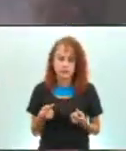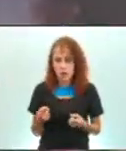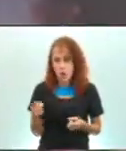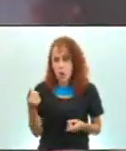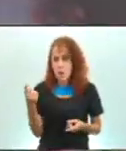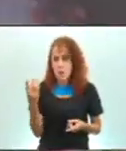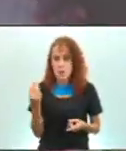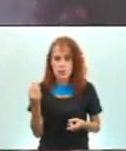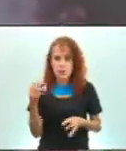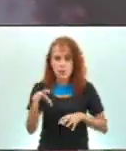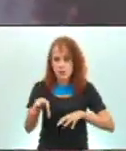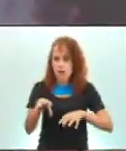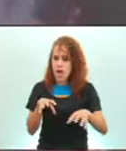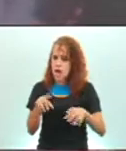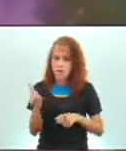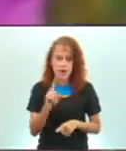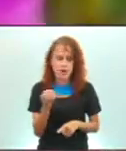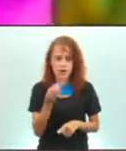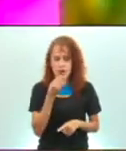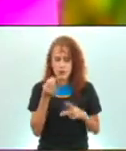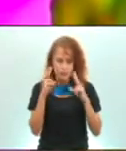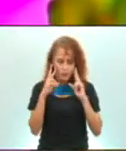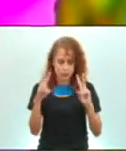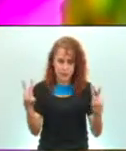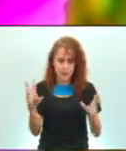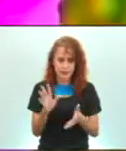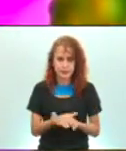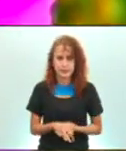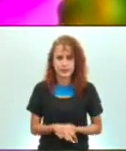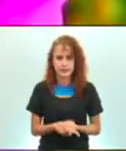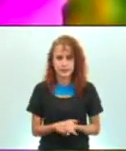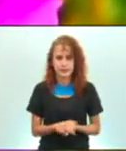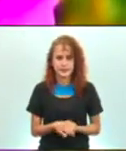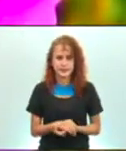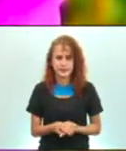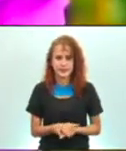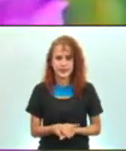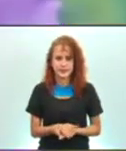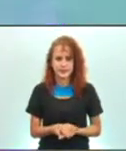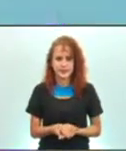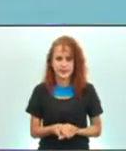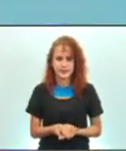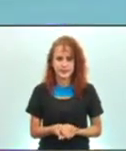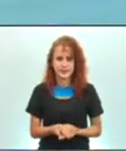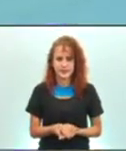la existencia de muchas de las formas de vida que conocemos hoy.